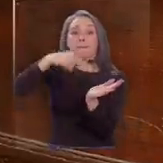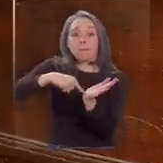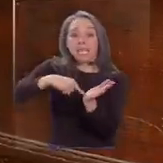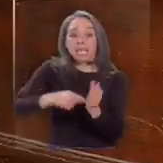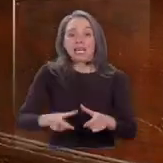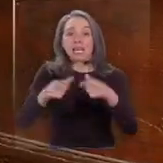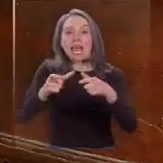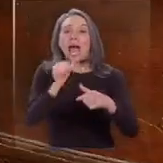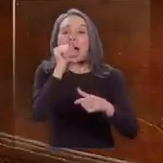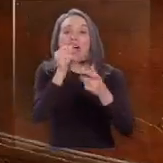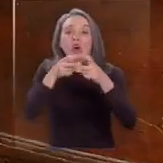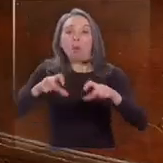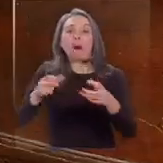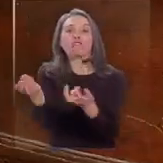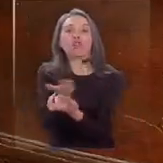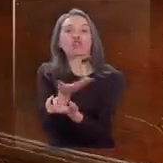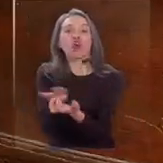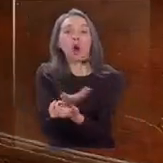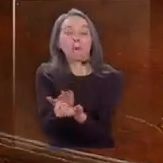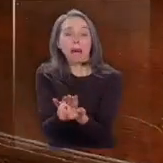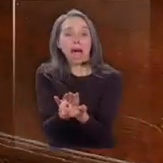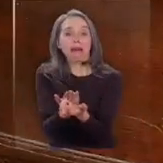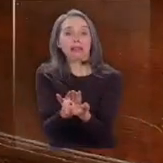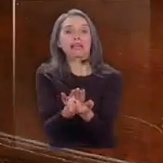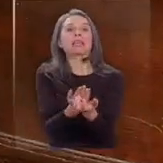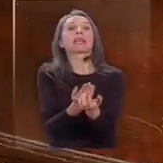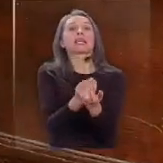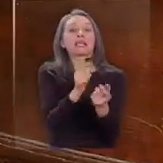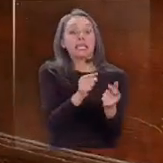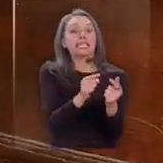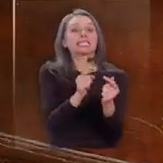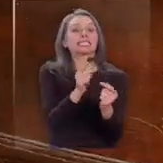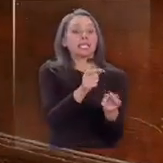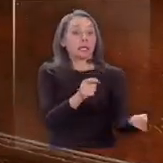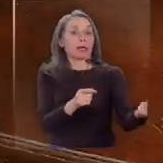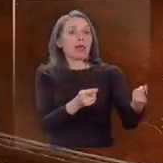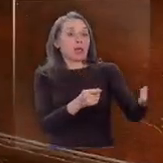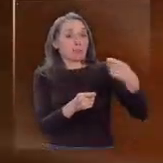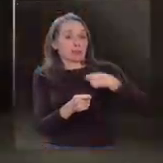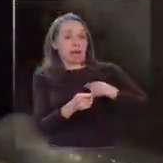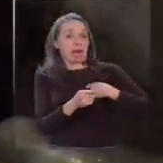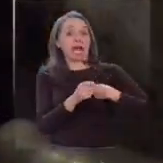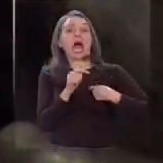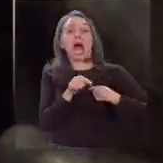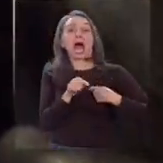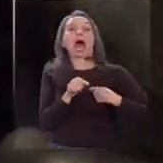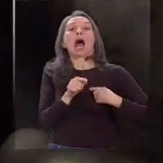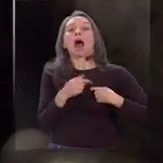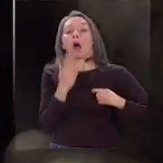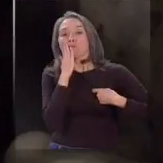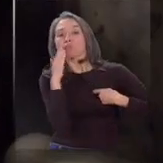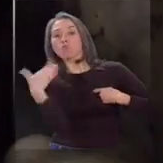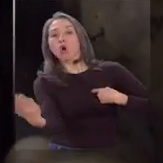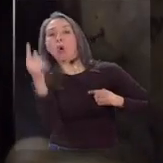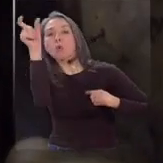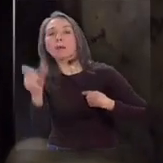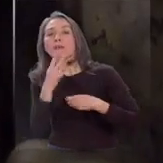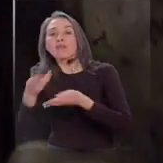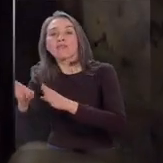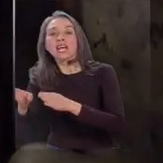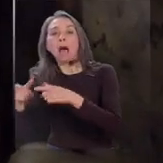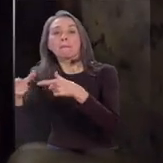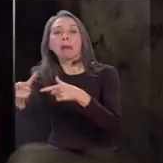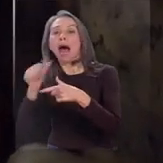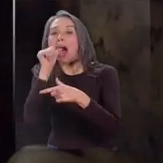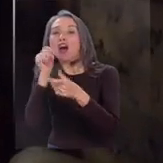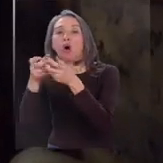por un plato de arroz con huevo y tomate, y le estabas dejando un plato de arroz con huevo a una persona de calle. Iniciativa que tuvieron que paralizar producto del